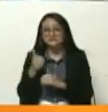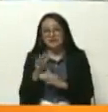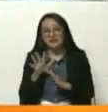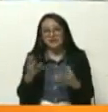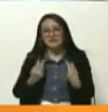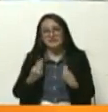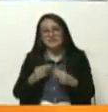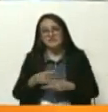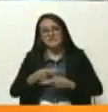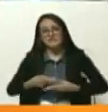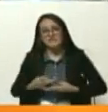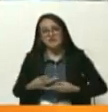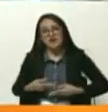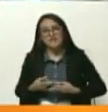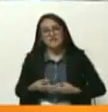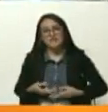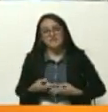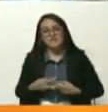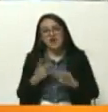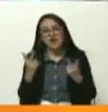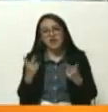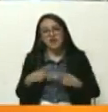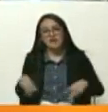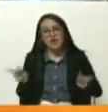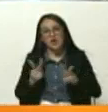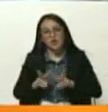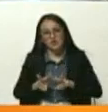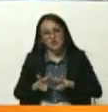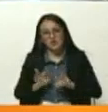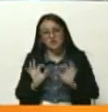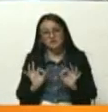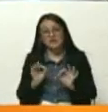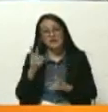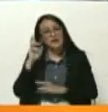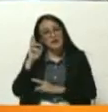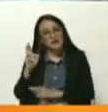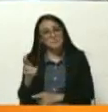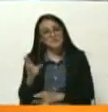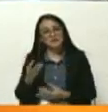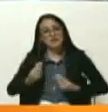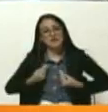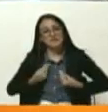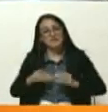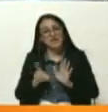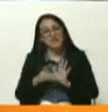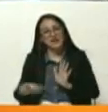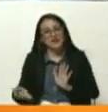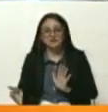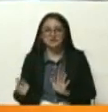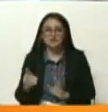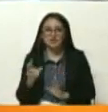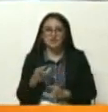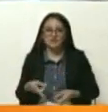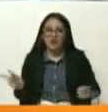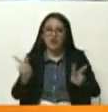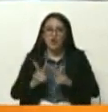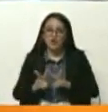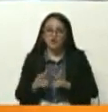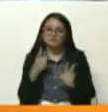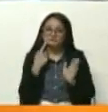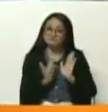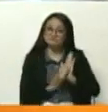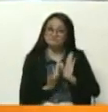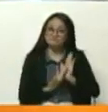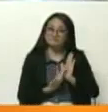vida para todas y todos los colombianos. El respeto a ese derecho de la vida lo hemos constatado